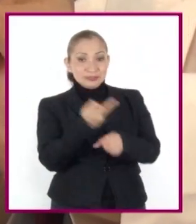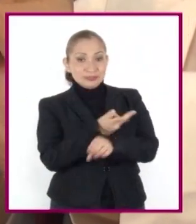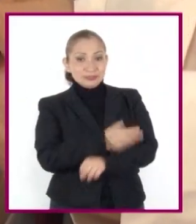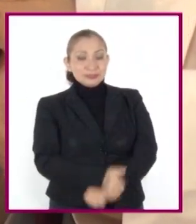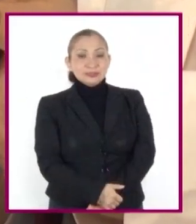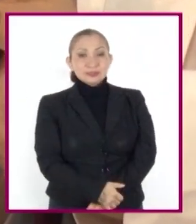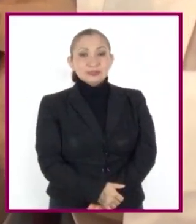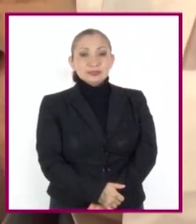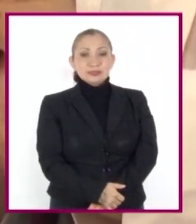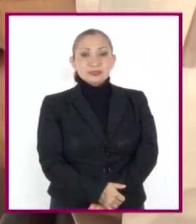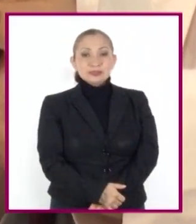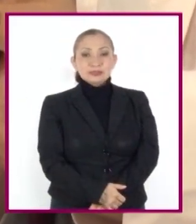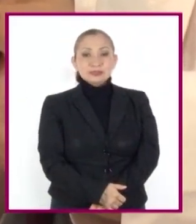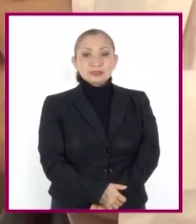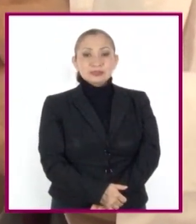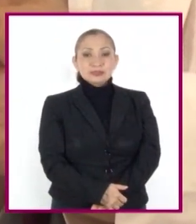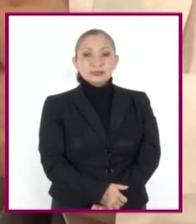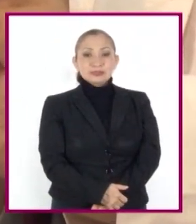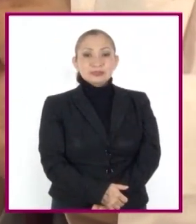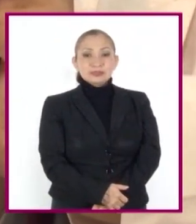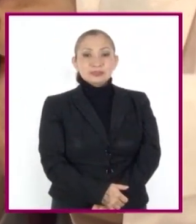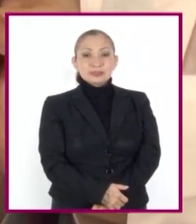sucede.